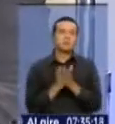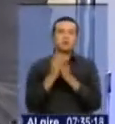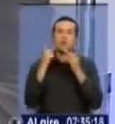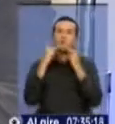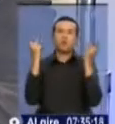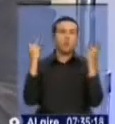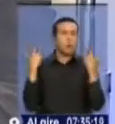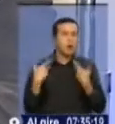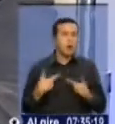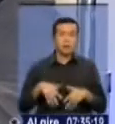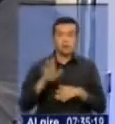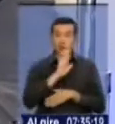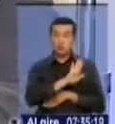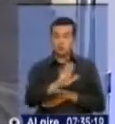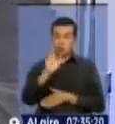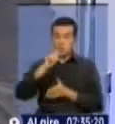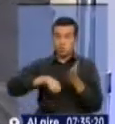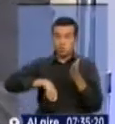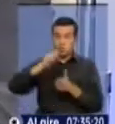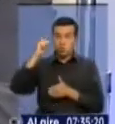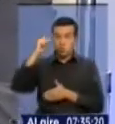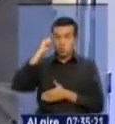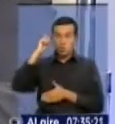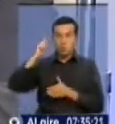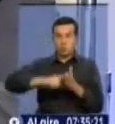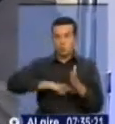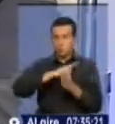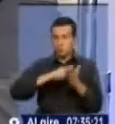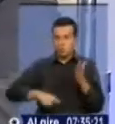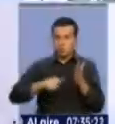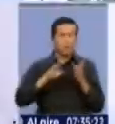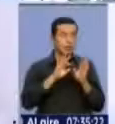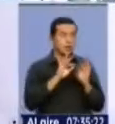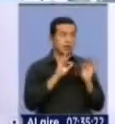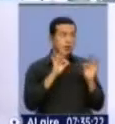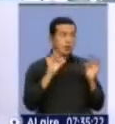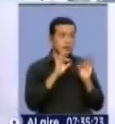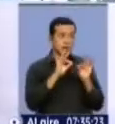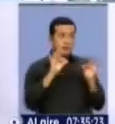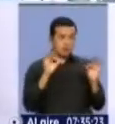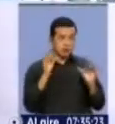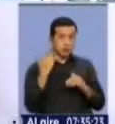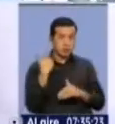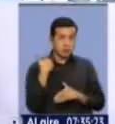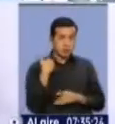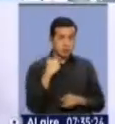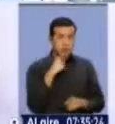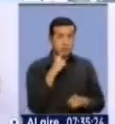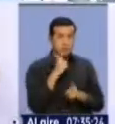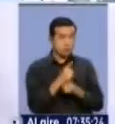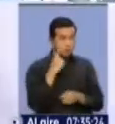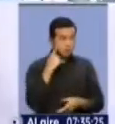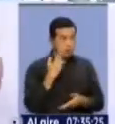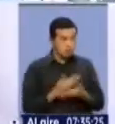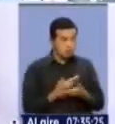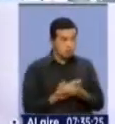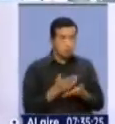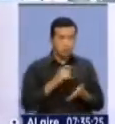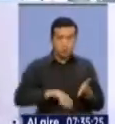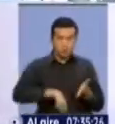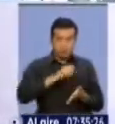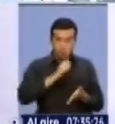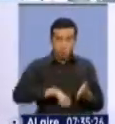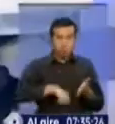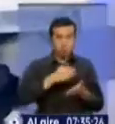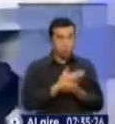que tienen contratación con el estado ecuatoriano estoy delicado eso se tiene realmente estas pruebas sí pues los contratos que se